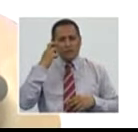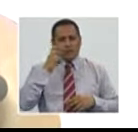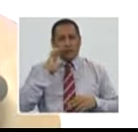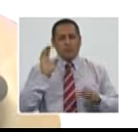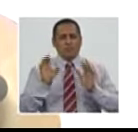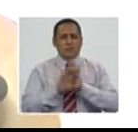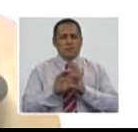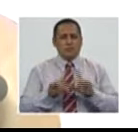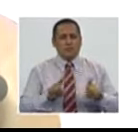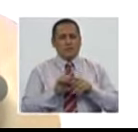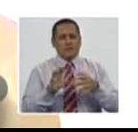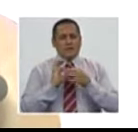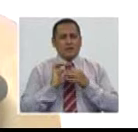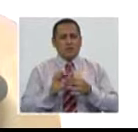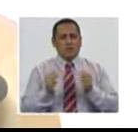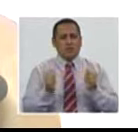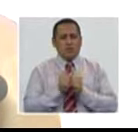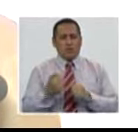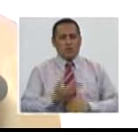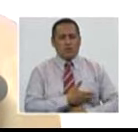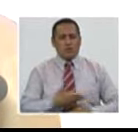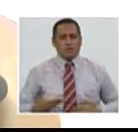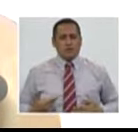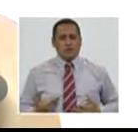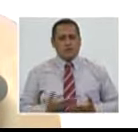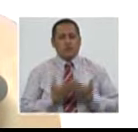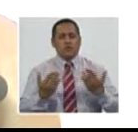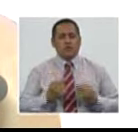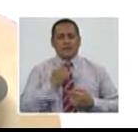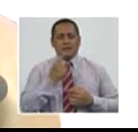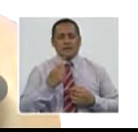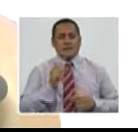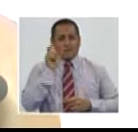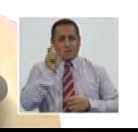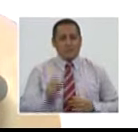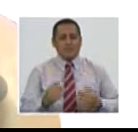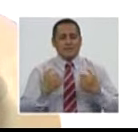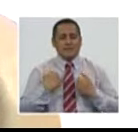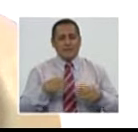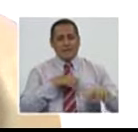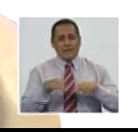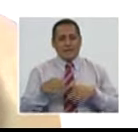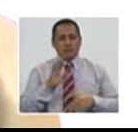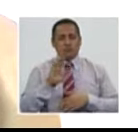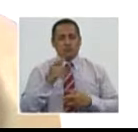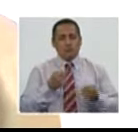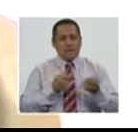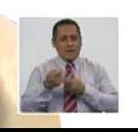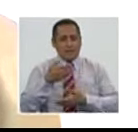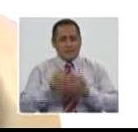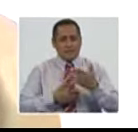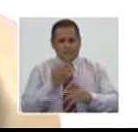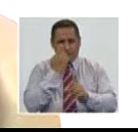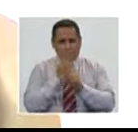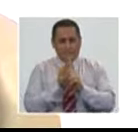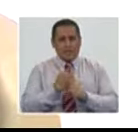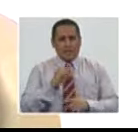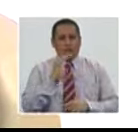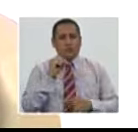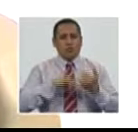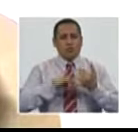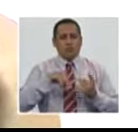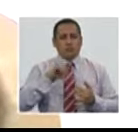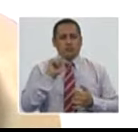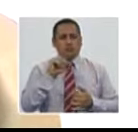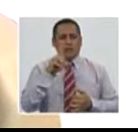este de relación entre el estado que se encuentra no entonces la persona tiene que hacer allá su trámite siempre ante el consulado